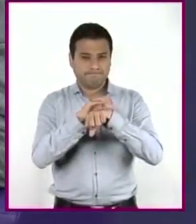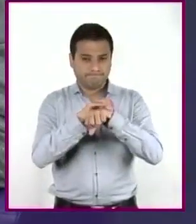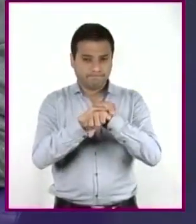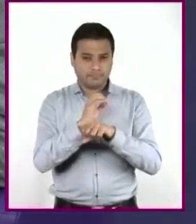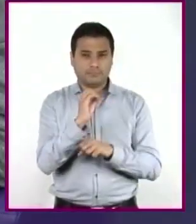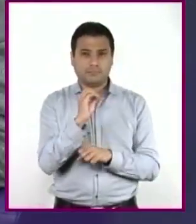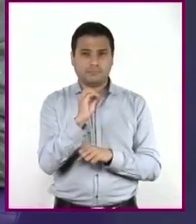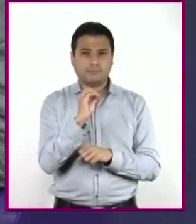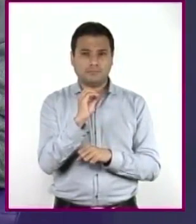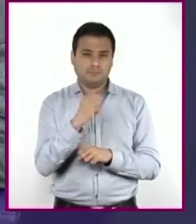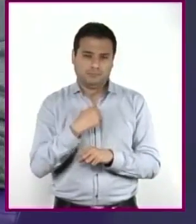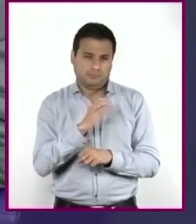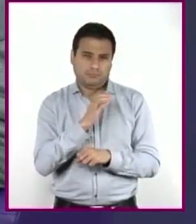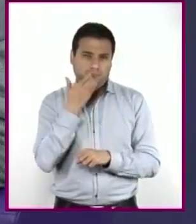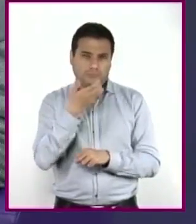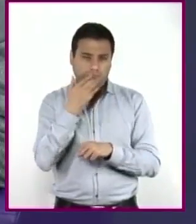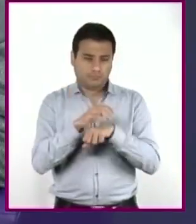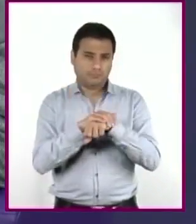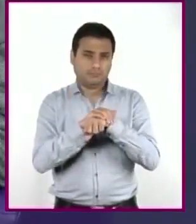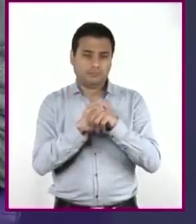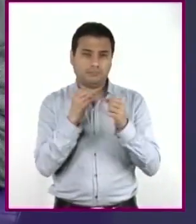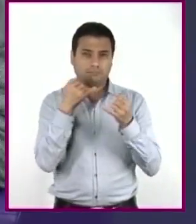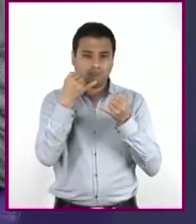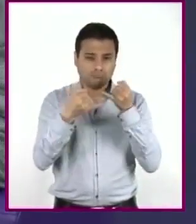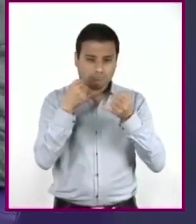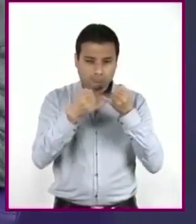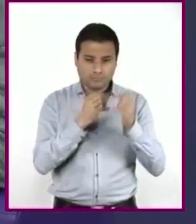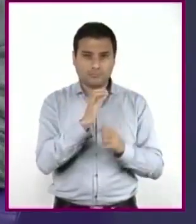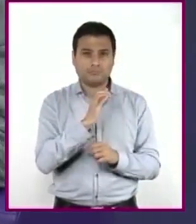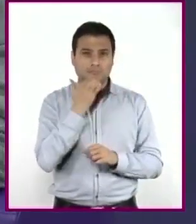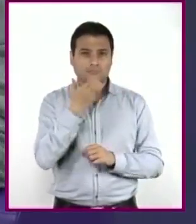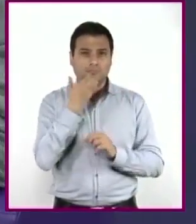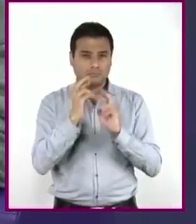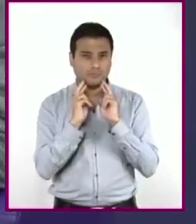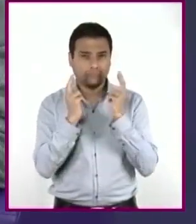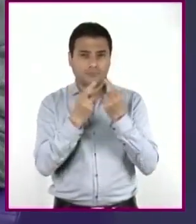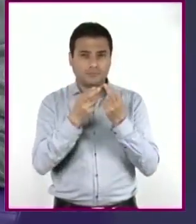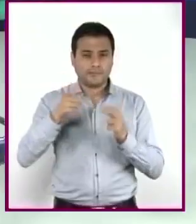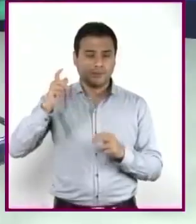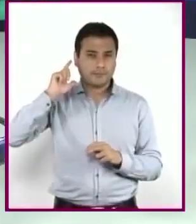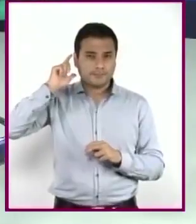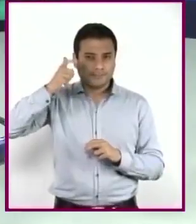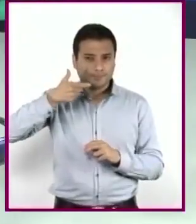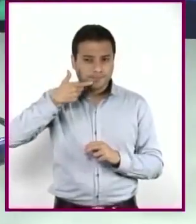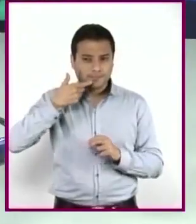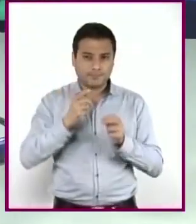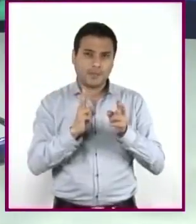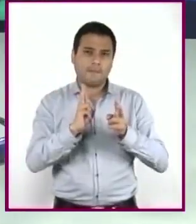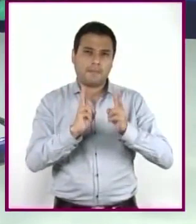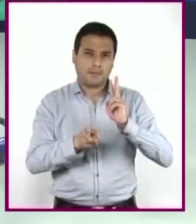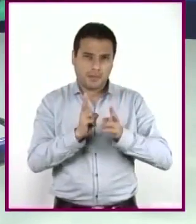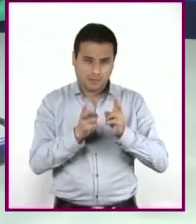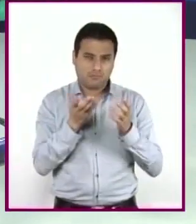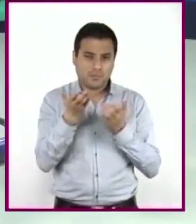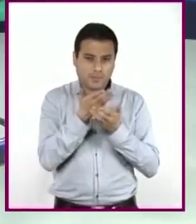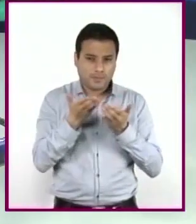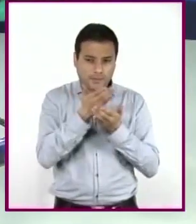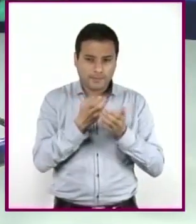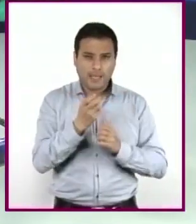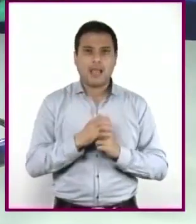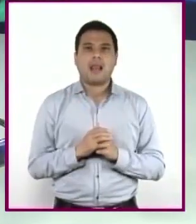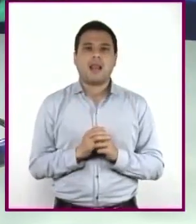porque yo me conecto con mis amigos, entonces hacemos reuniones y hablamos por el micrófono, entonces ya sé que ya reconozco sus voces y ya.